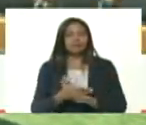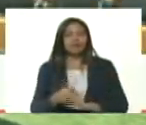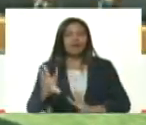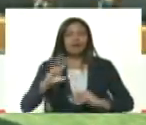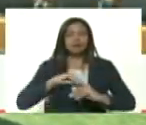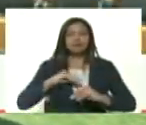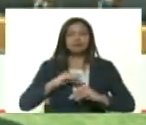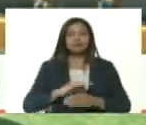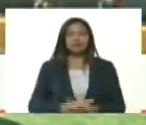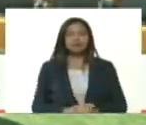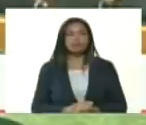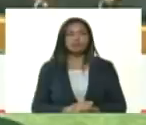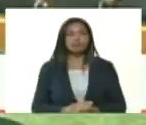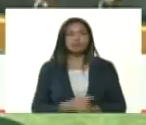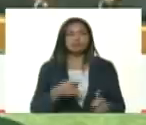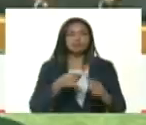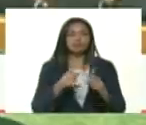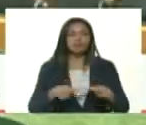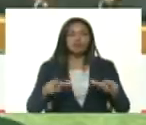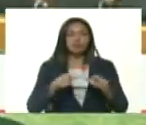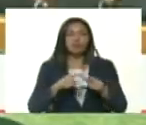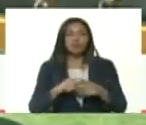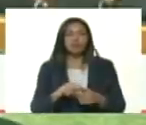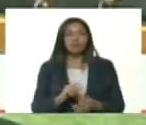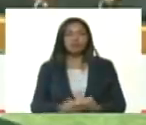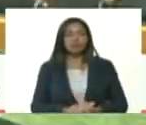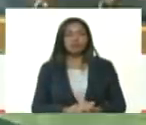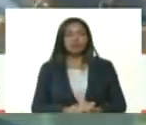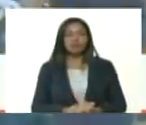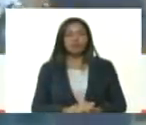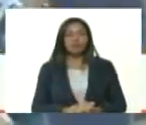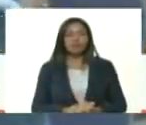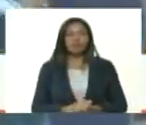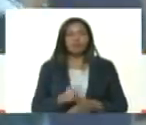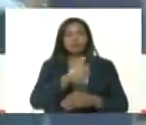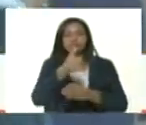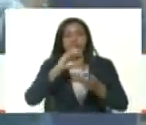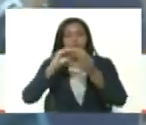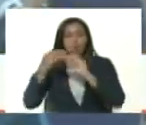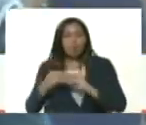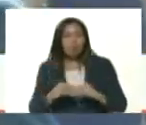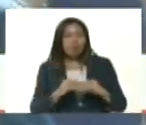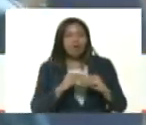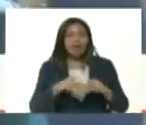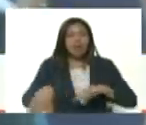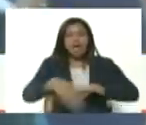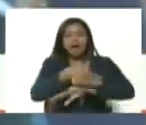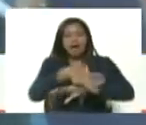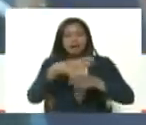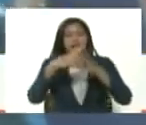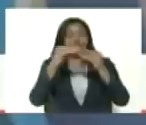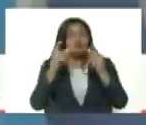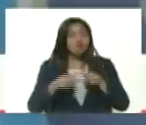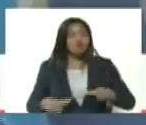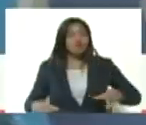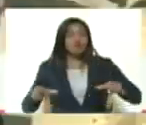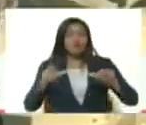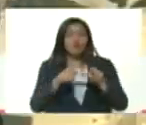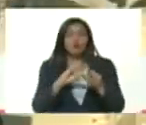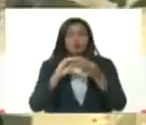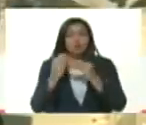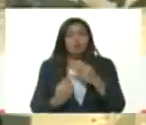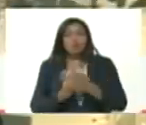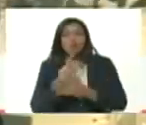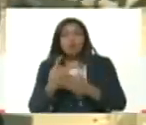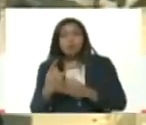rescate de la intersección, de la semaforización, del asfaltado, de todo el espacio, del